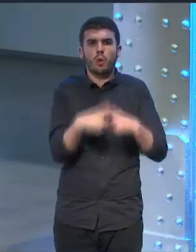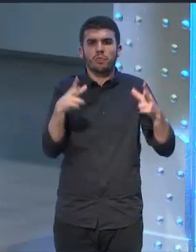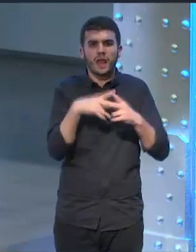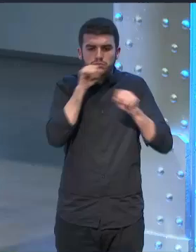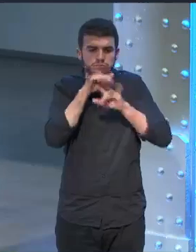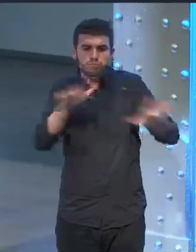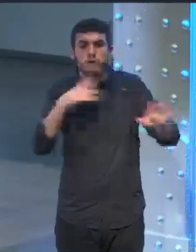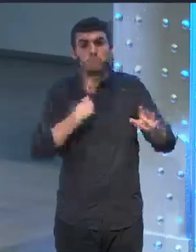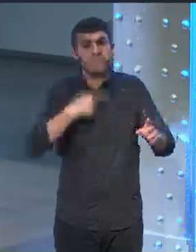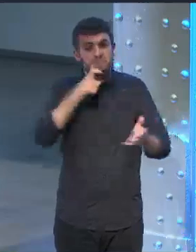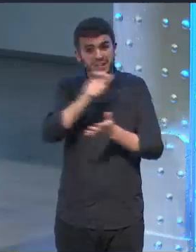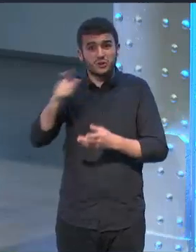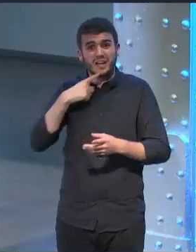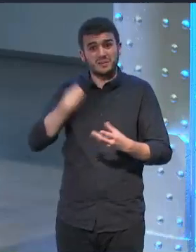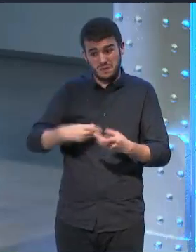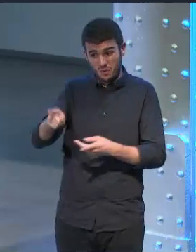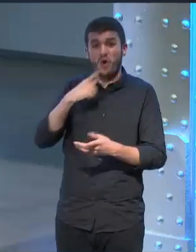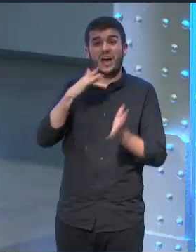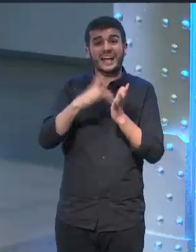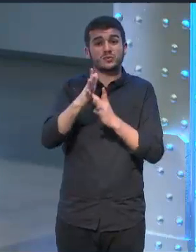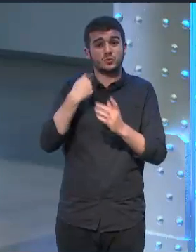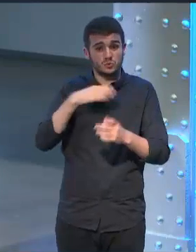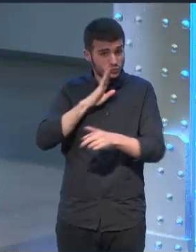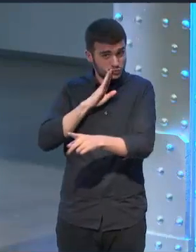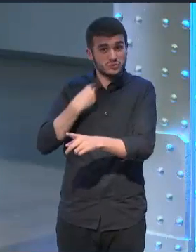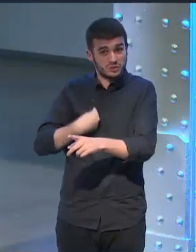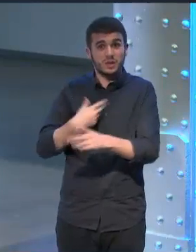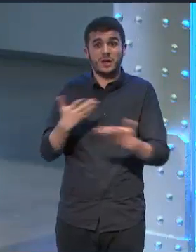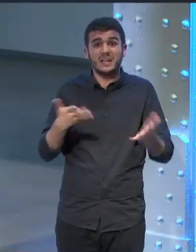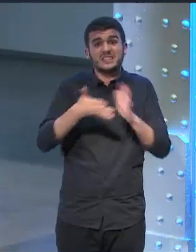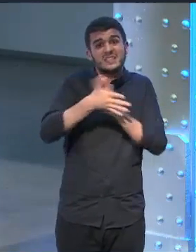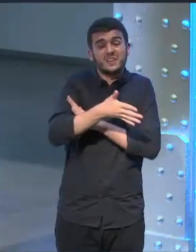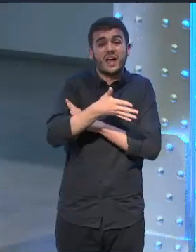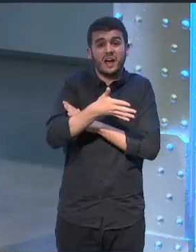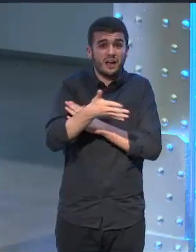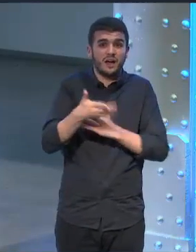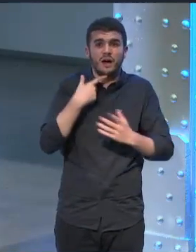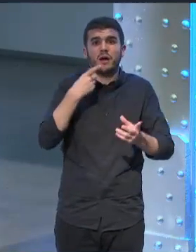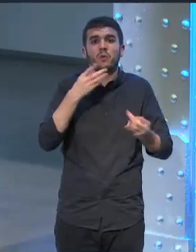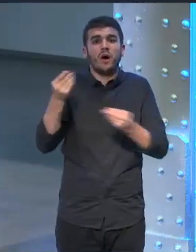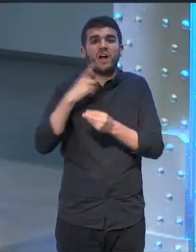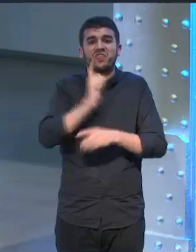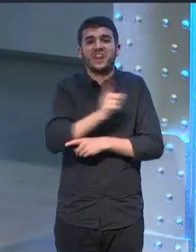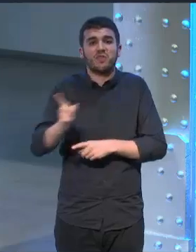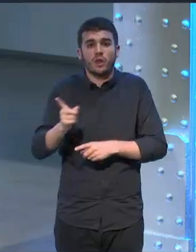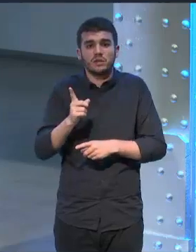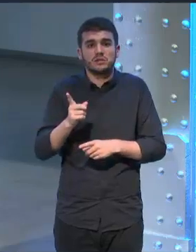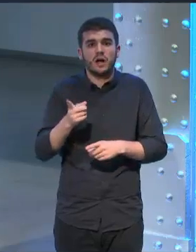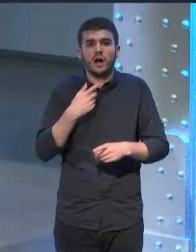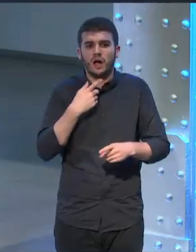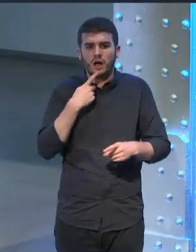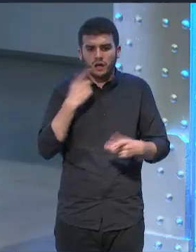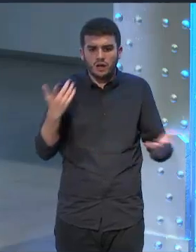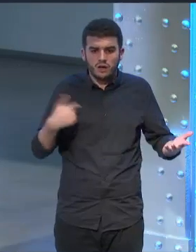mucha gente como Jesús y como otros profesores y profesoras y otros directores y directoras de centros que se están dejando